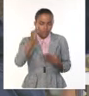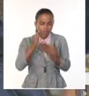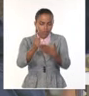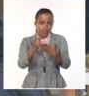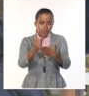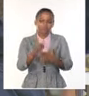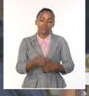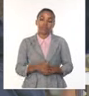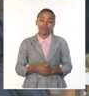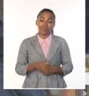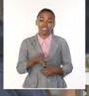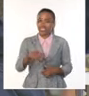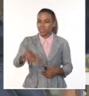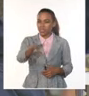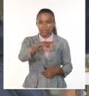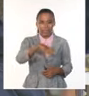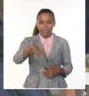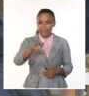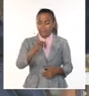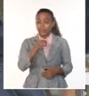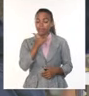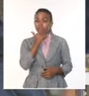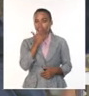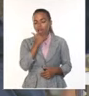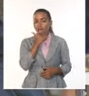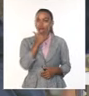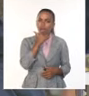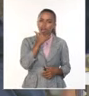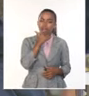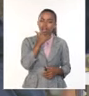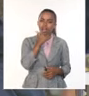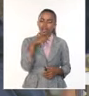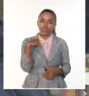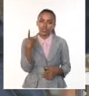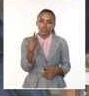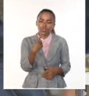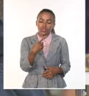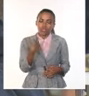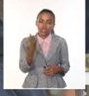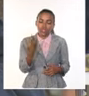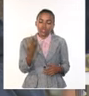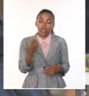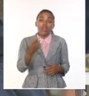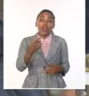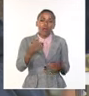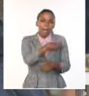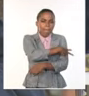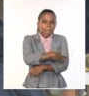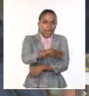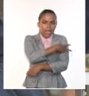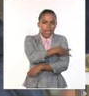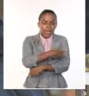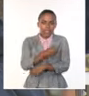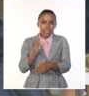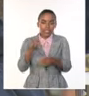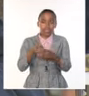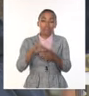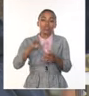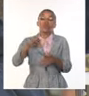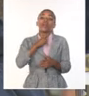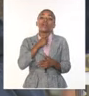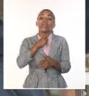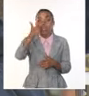tales condiciones, la histórica comprensión, amistad y apoyo de países como los que integran la UEA tiene un